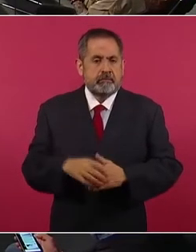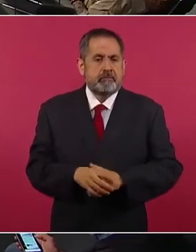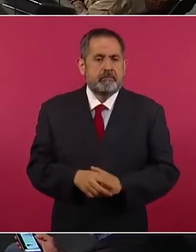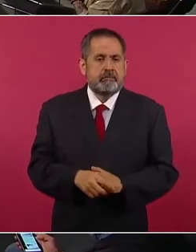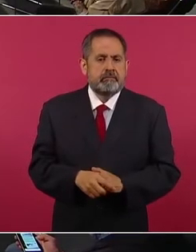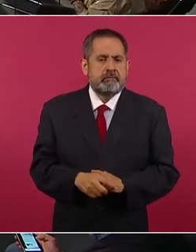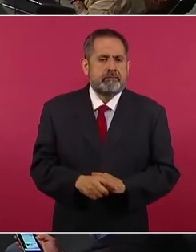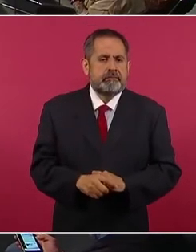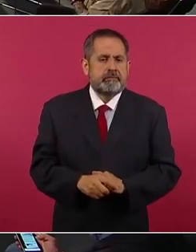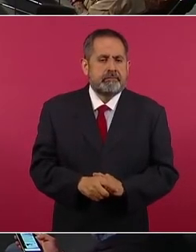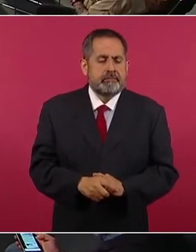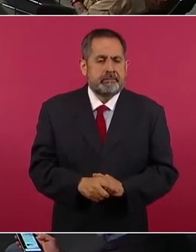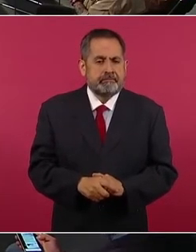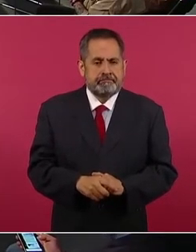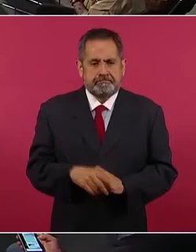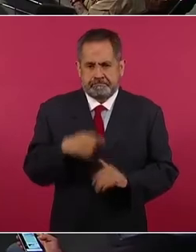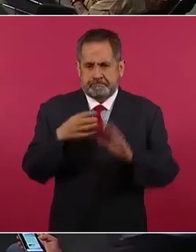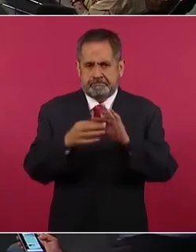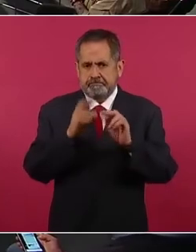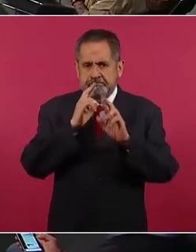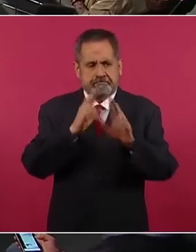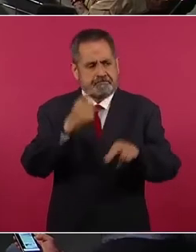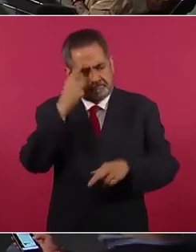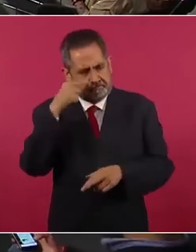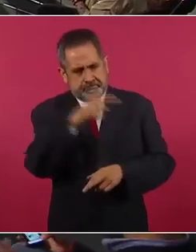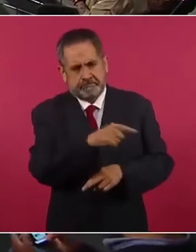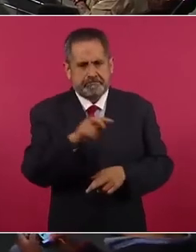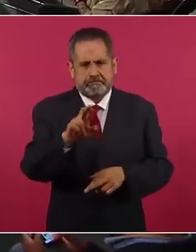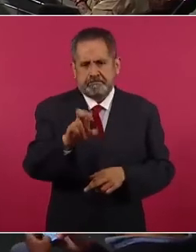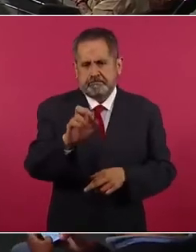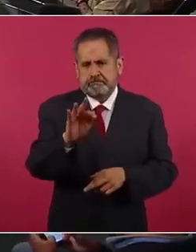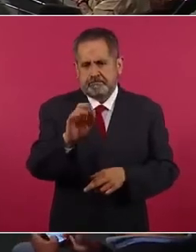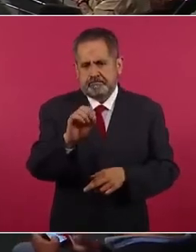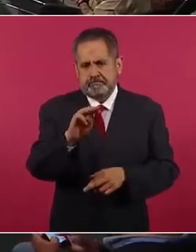Todo esto es para contestarle a los del Reforma,